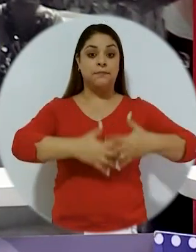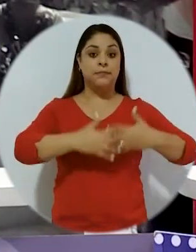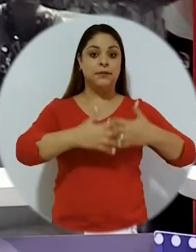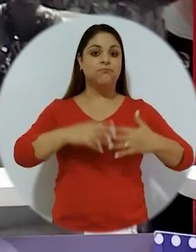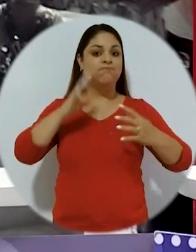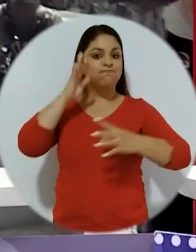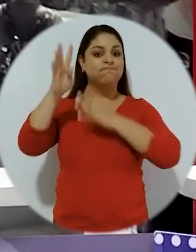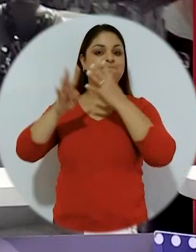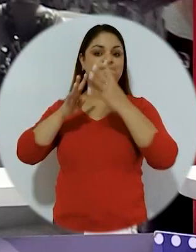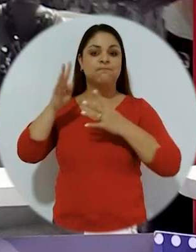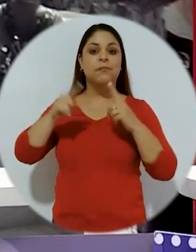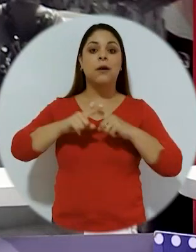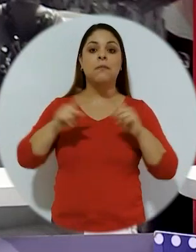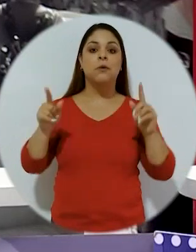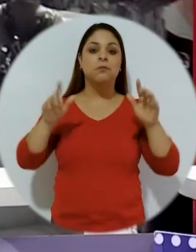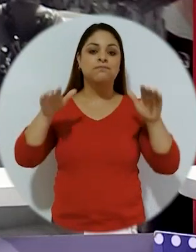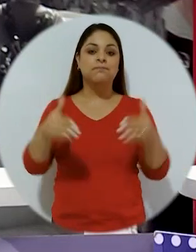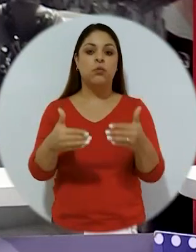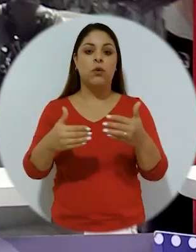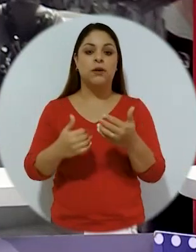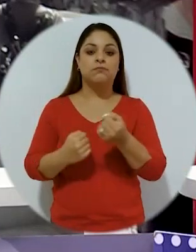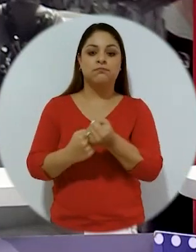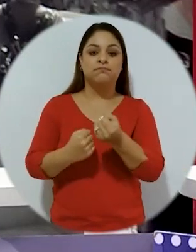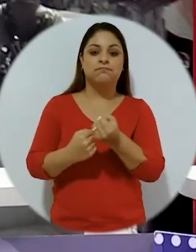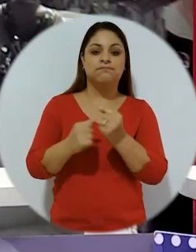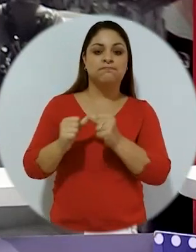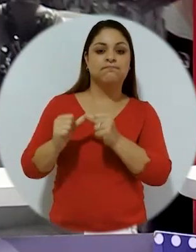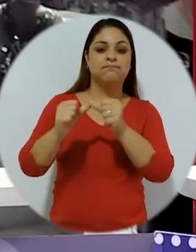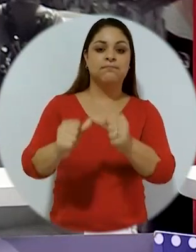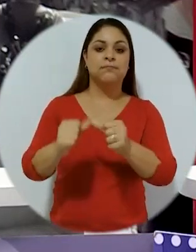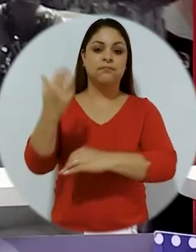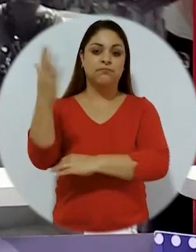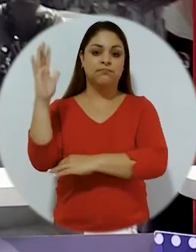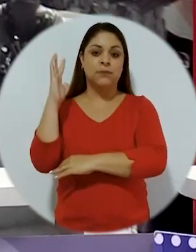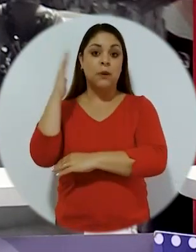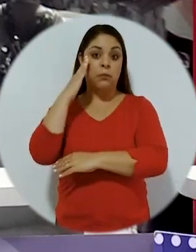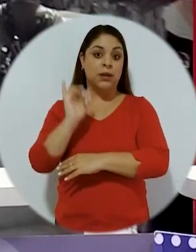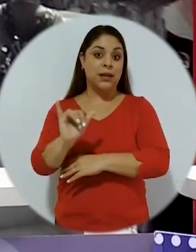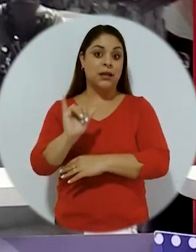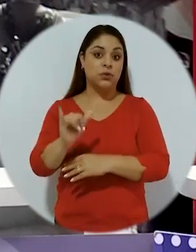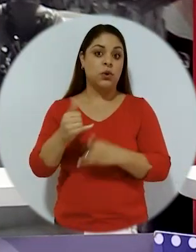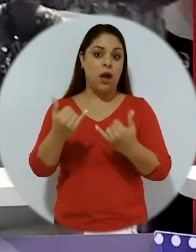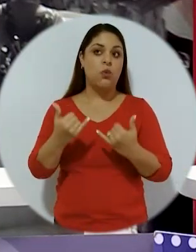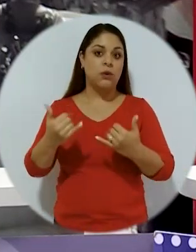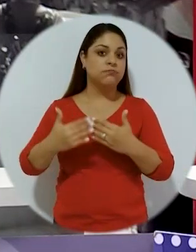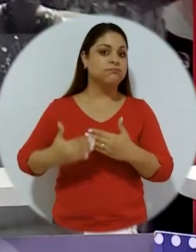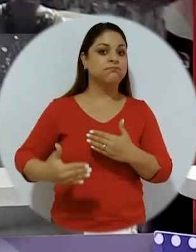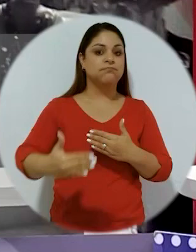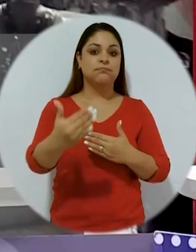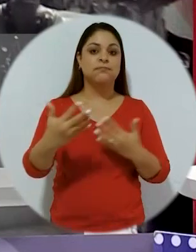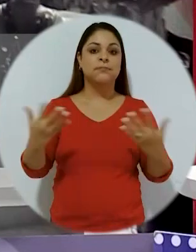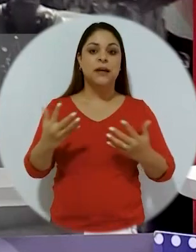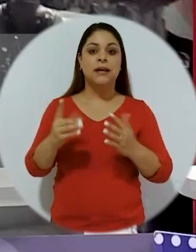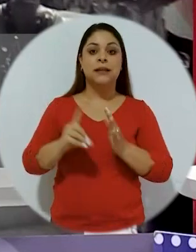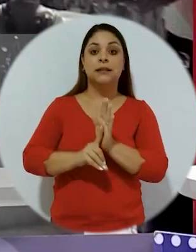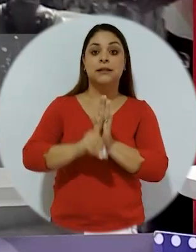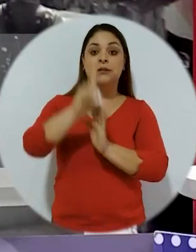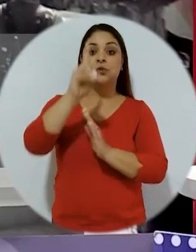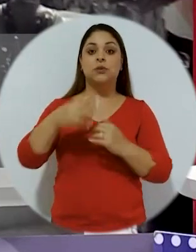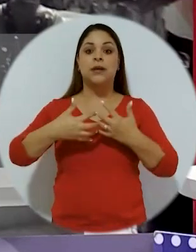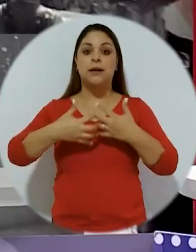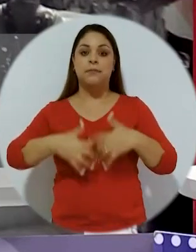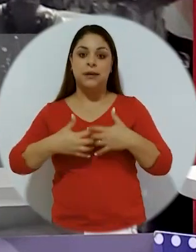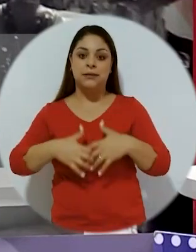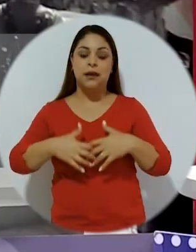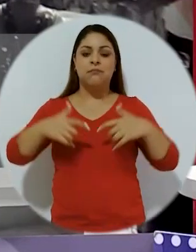un enfoque sostenible, porque la tendencia mundial es hacia eso, a que se desarrollen empresas,